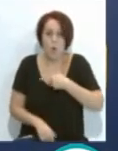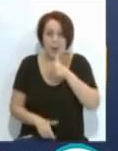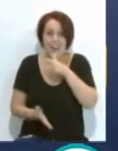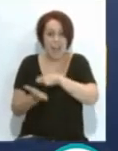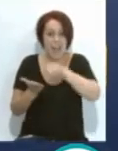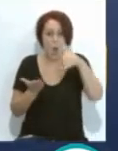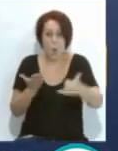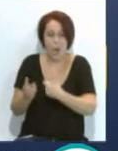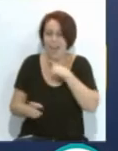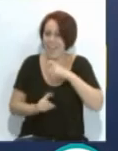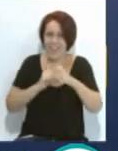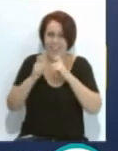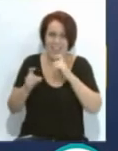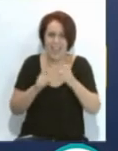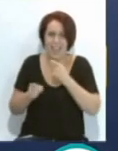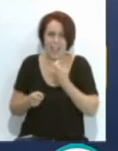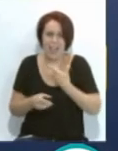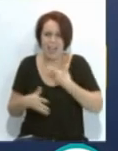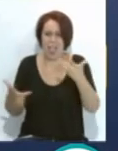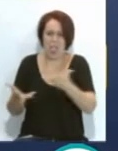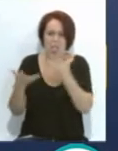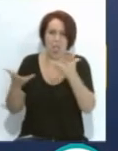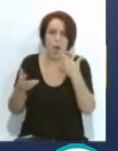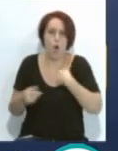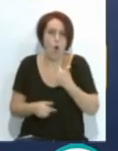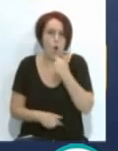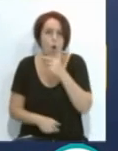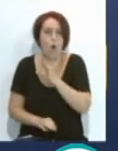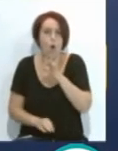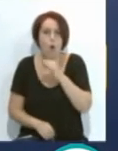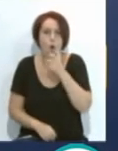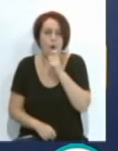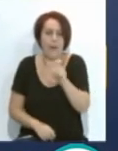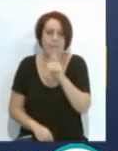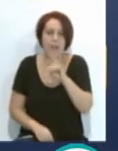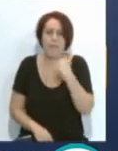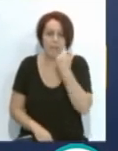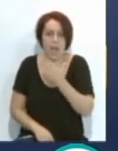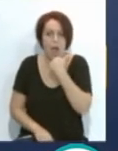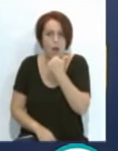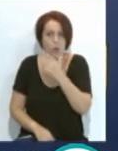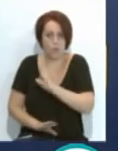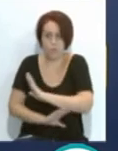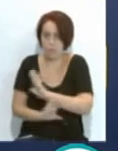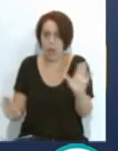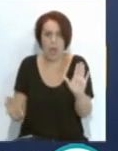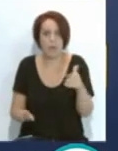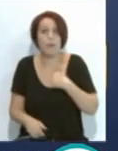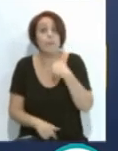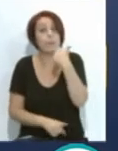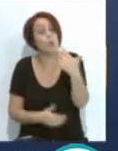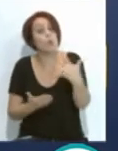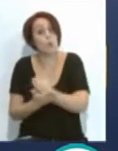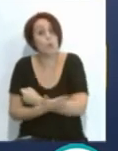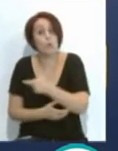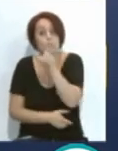ofensivo, insultante, humillante o malsonante. Por lo tanto, después de haber dicho todo lo que he dicho, que el